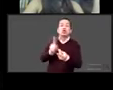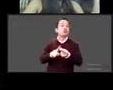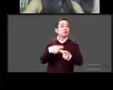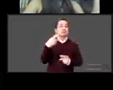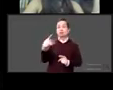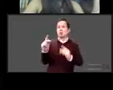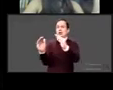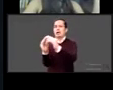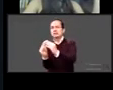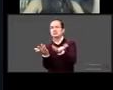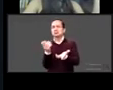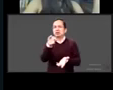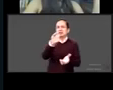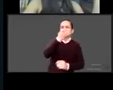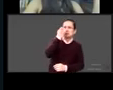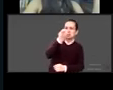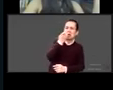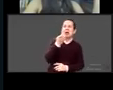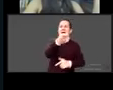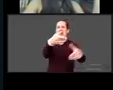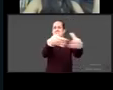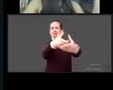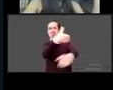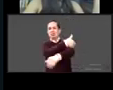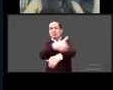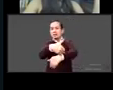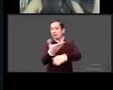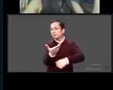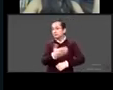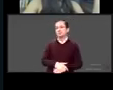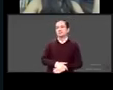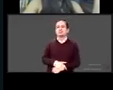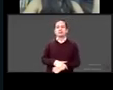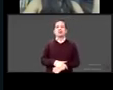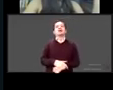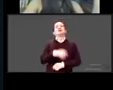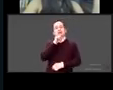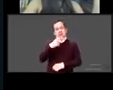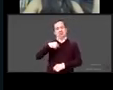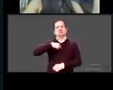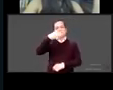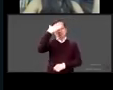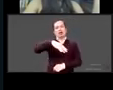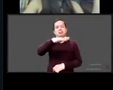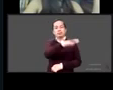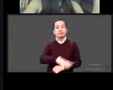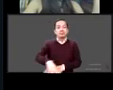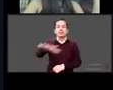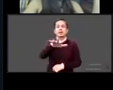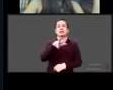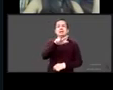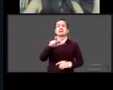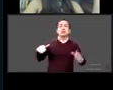familiares. Y también sabemos que al menos 18,000 niñas adolescentes